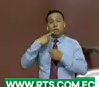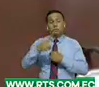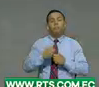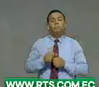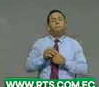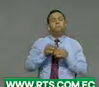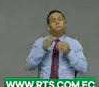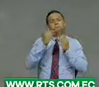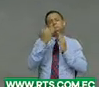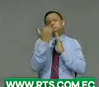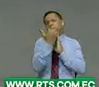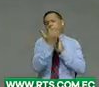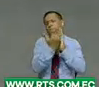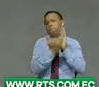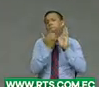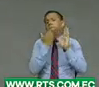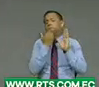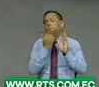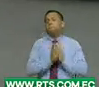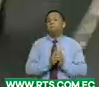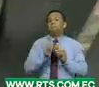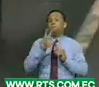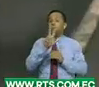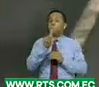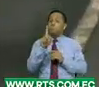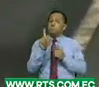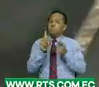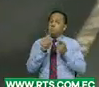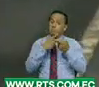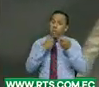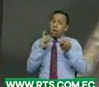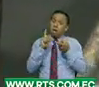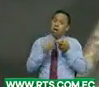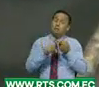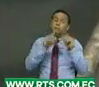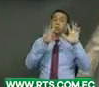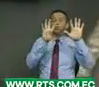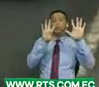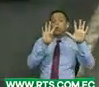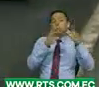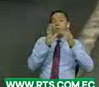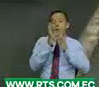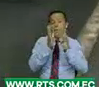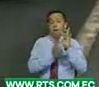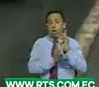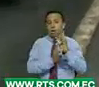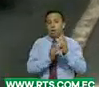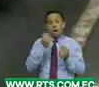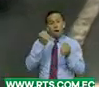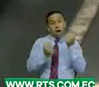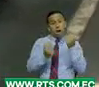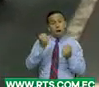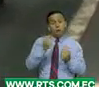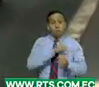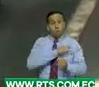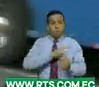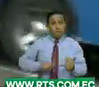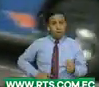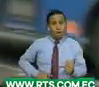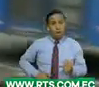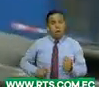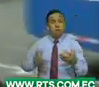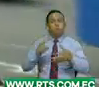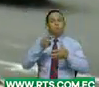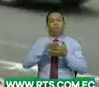pues durante el periodo comprendido entre el 31 de marzo y el 9 de abril ningún vehículo particular podrá circular en un horario